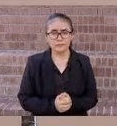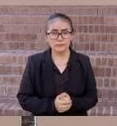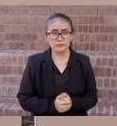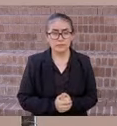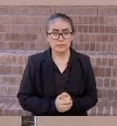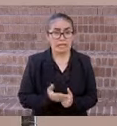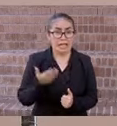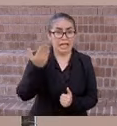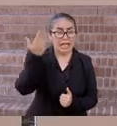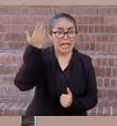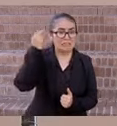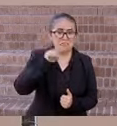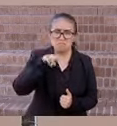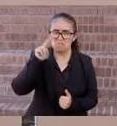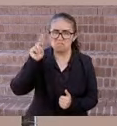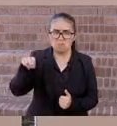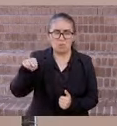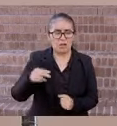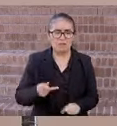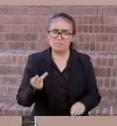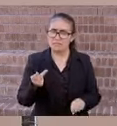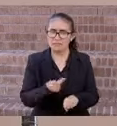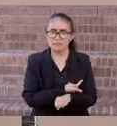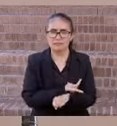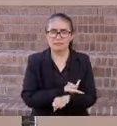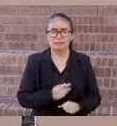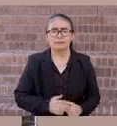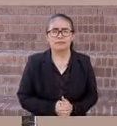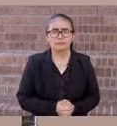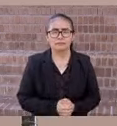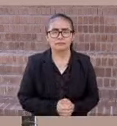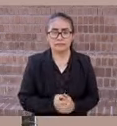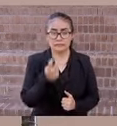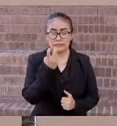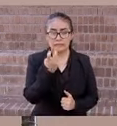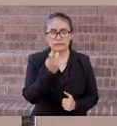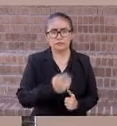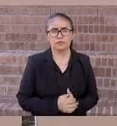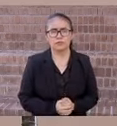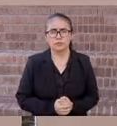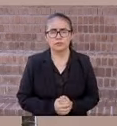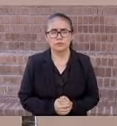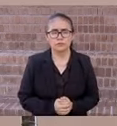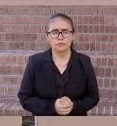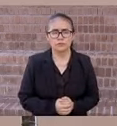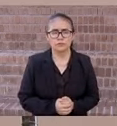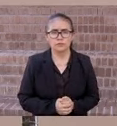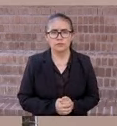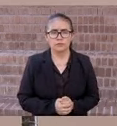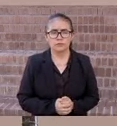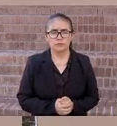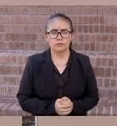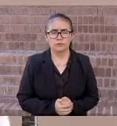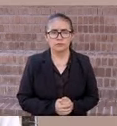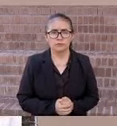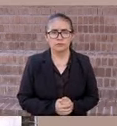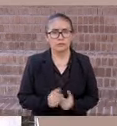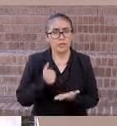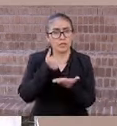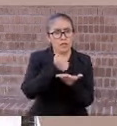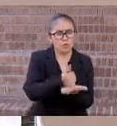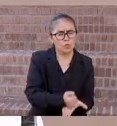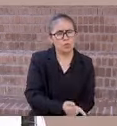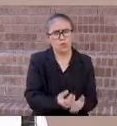lo que nunca había sucedido y esto nos ayuda